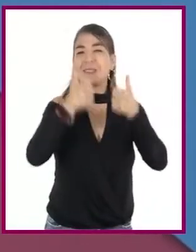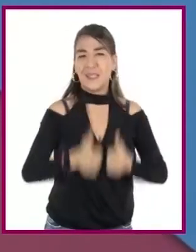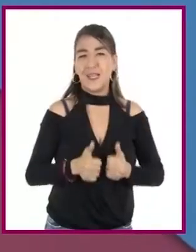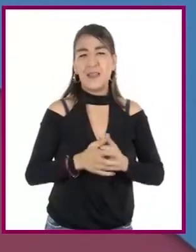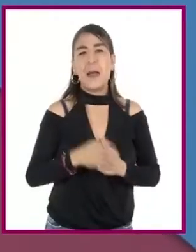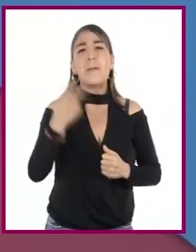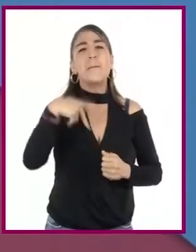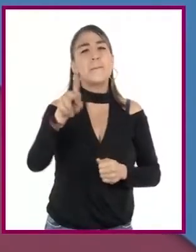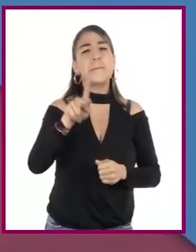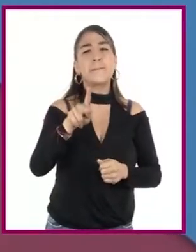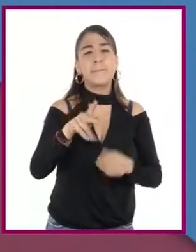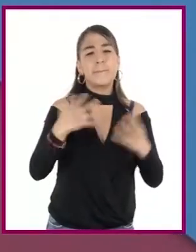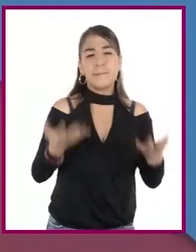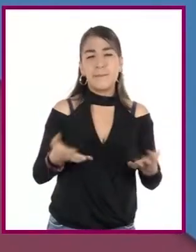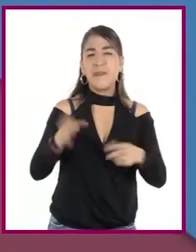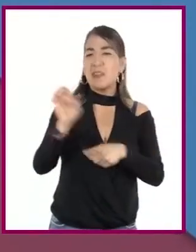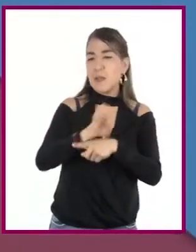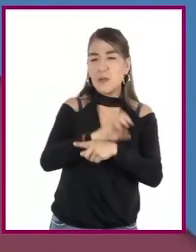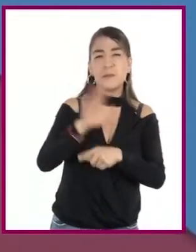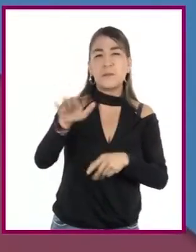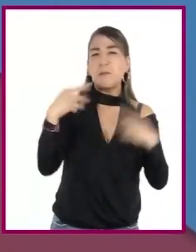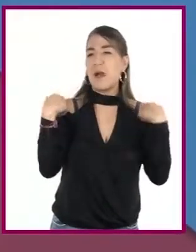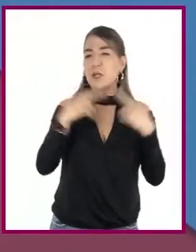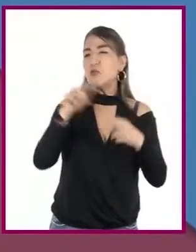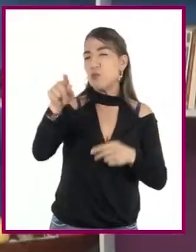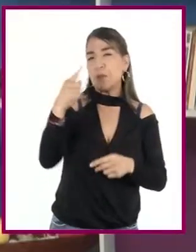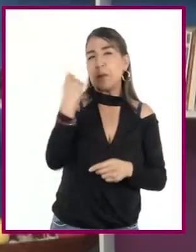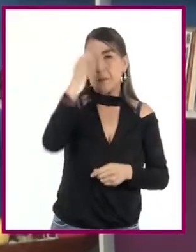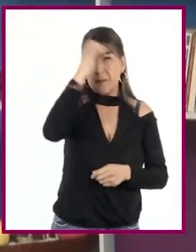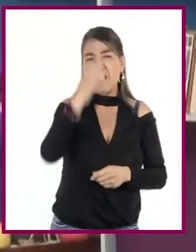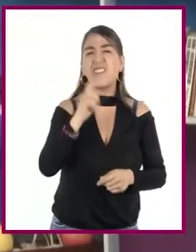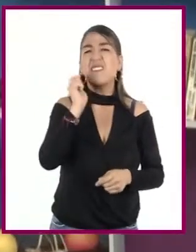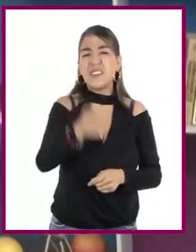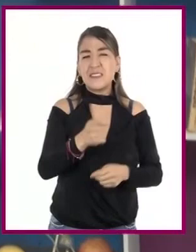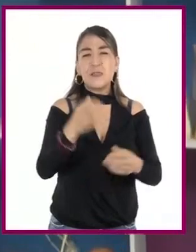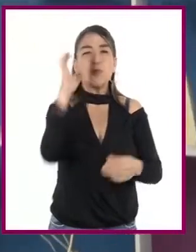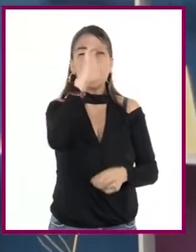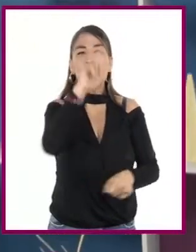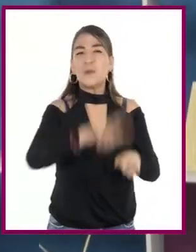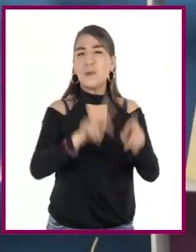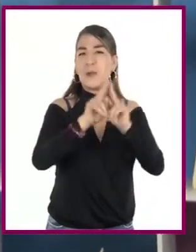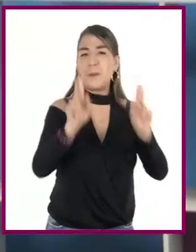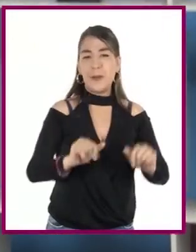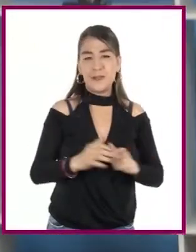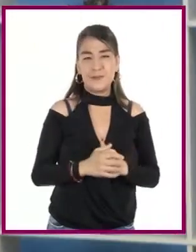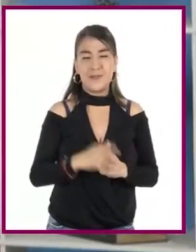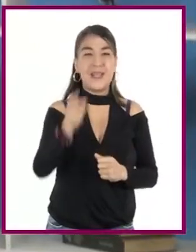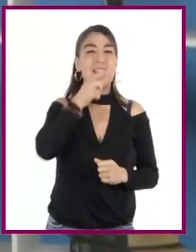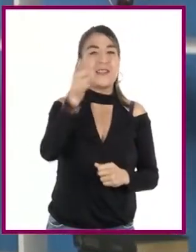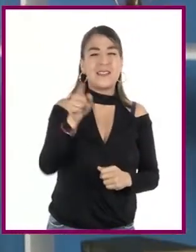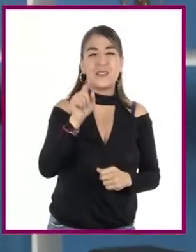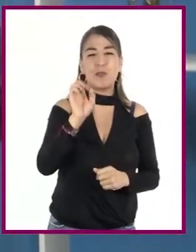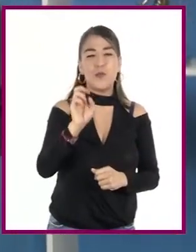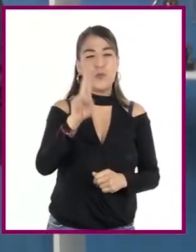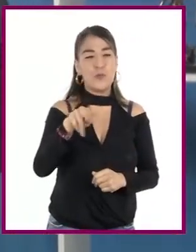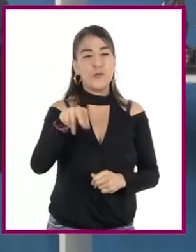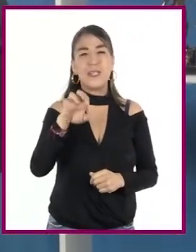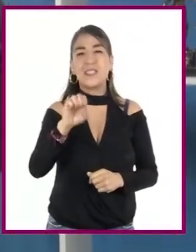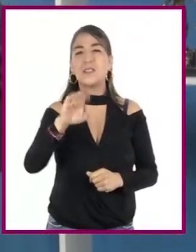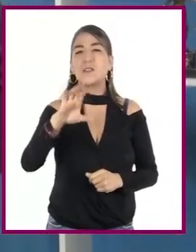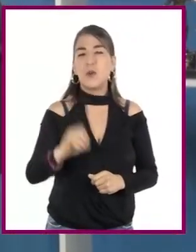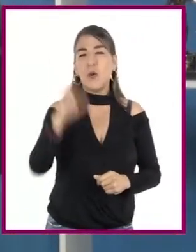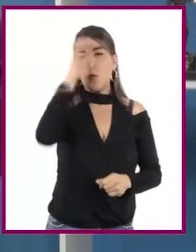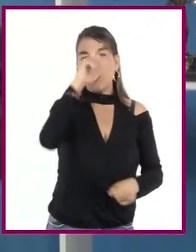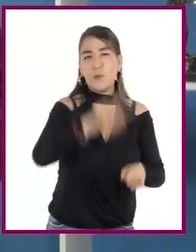entonces, profesor, ¿qué es la cultura de paz? De acuerdo con la UNESCO, la cultura de paz es